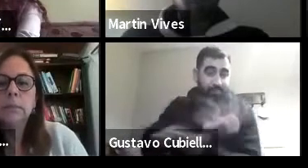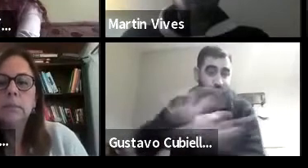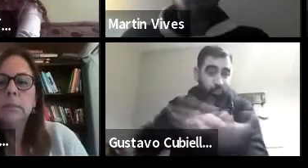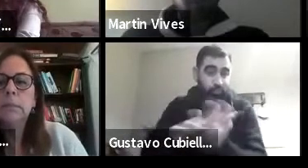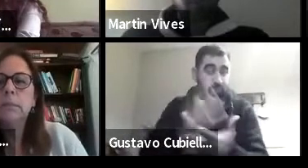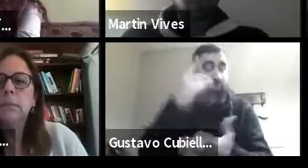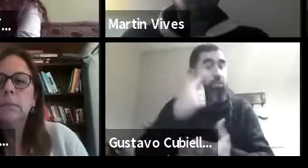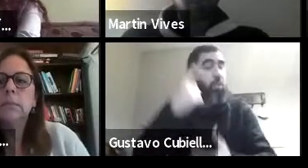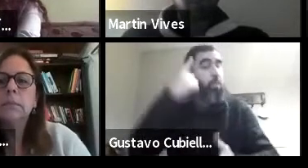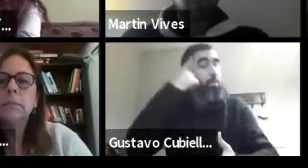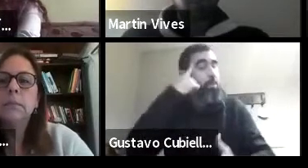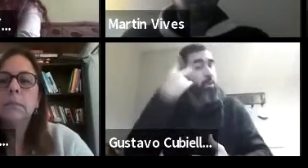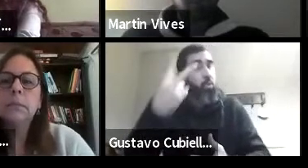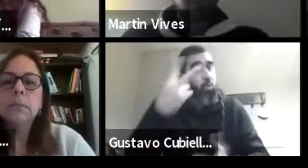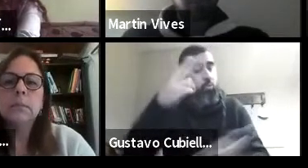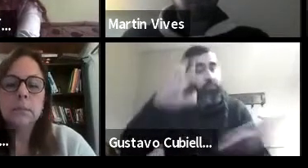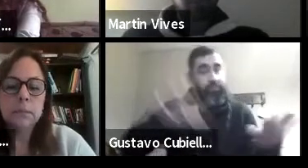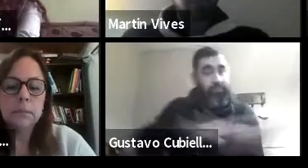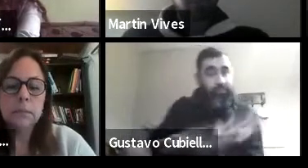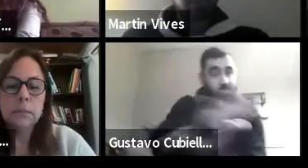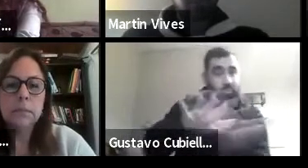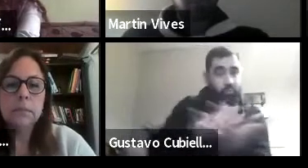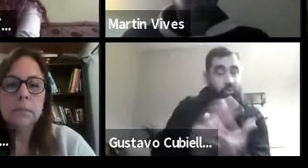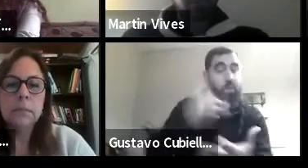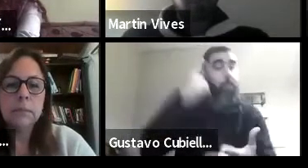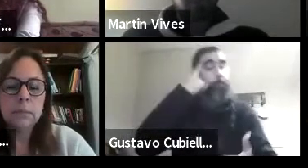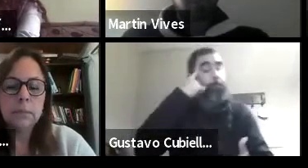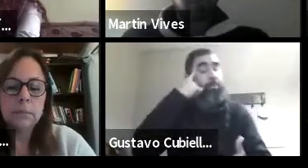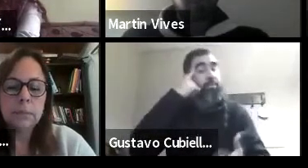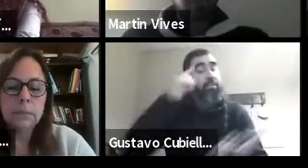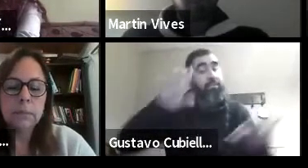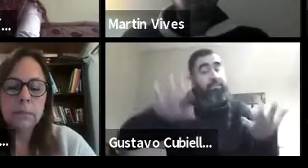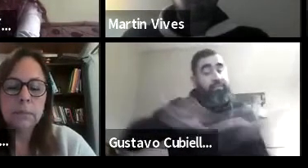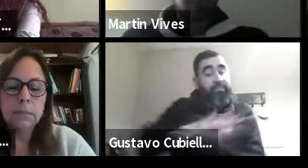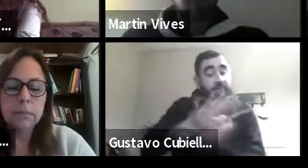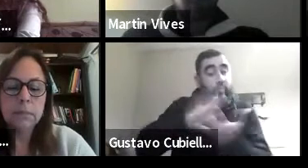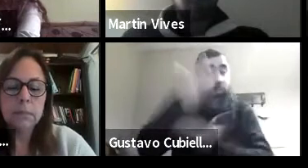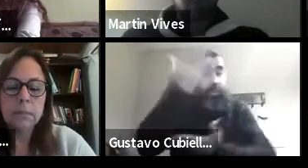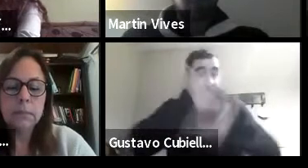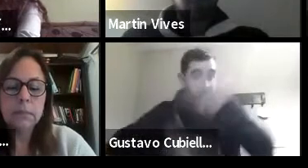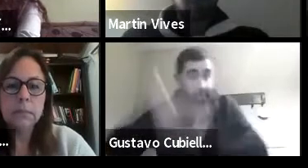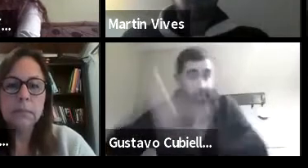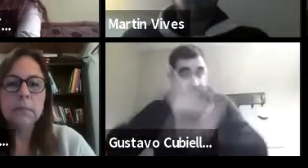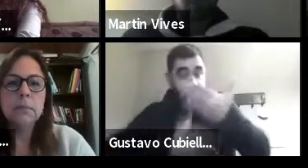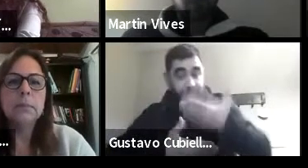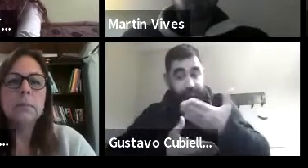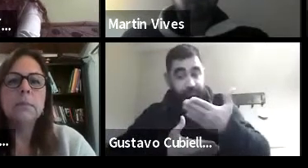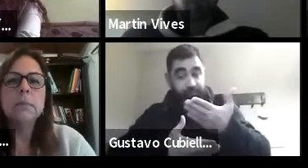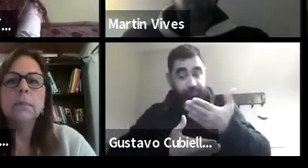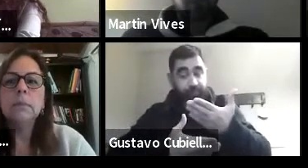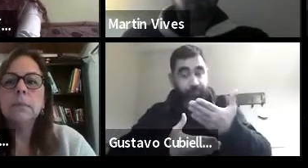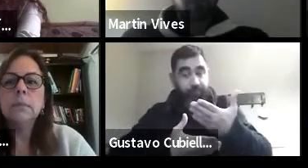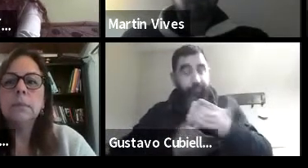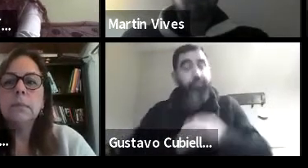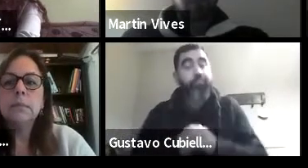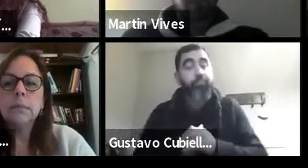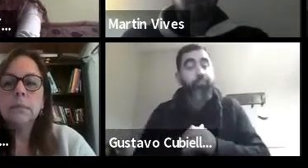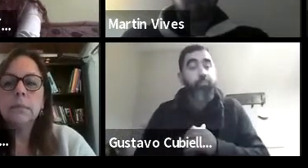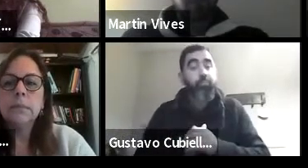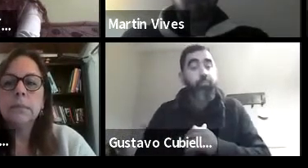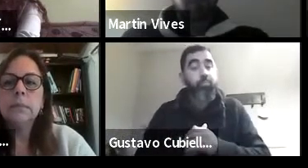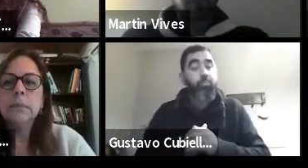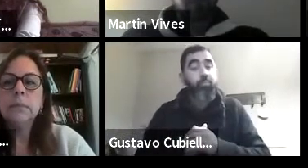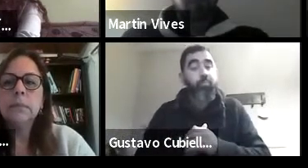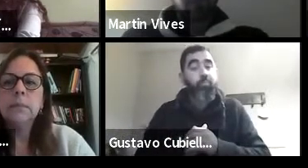pensarlo desde dos lugares encima, pensarlo desde lo que es la situación de discapacidad, desde lo que es lo